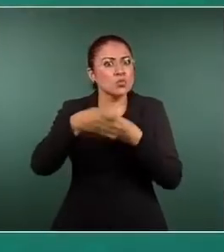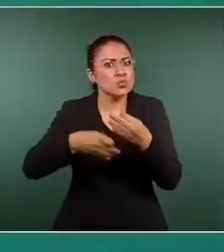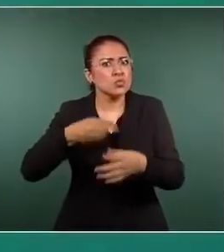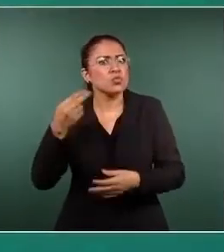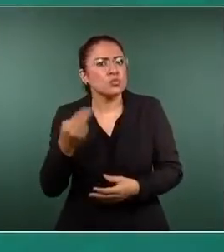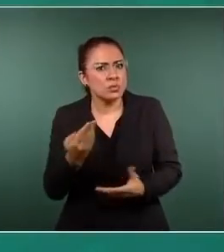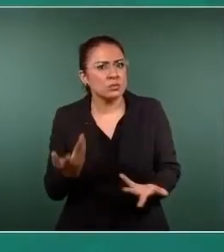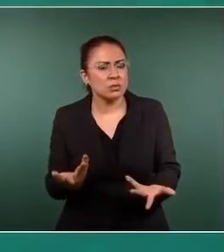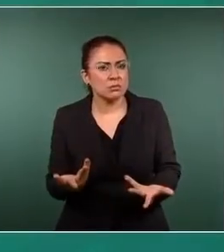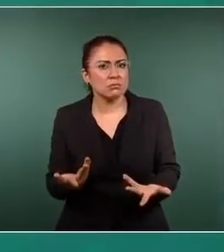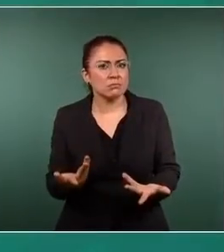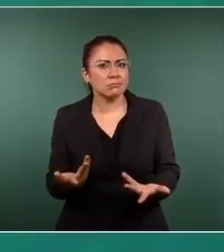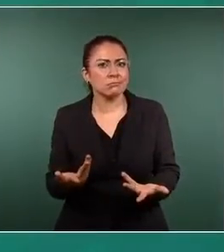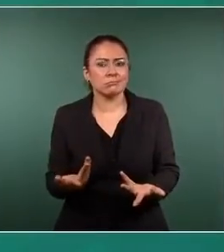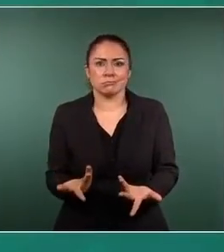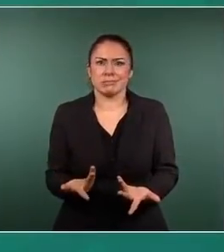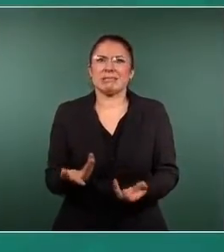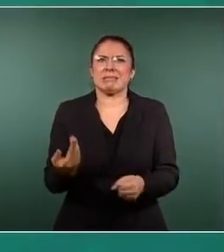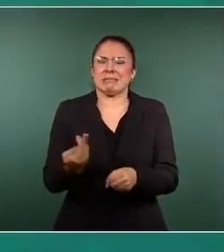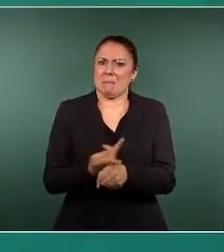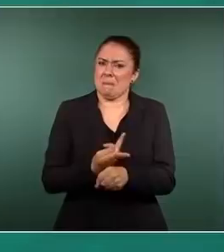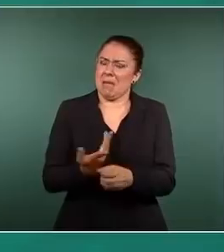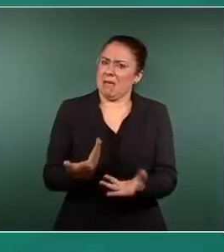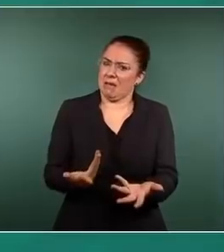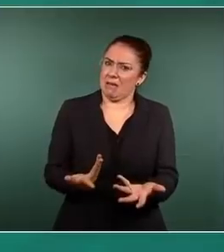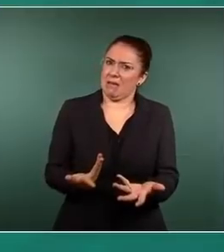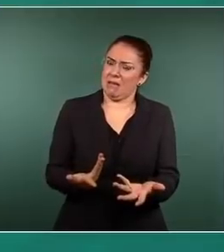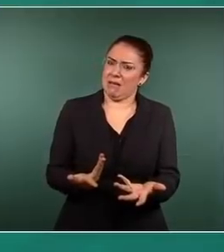saber qué está sucediendo